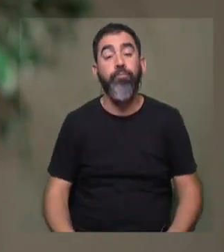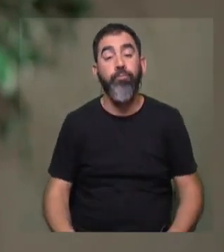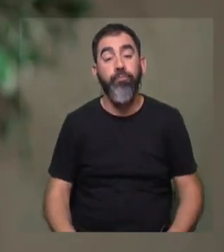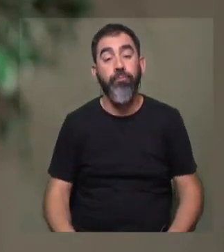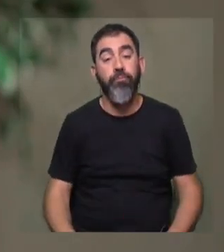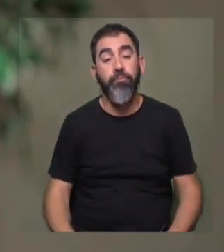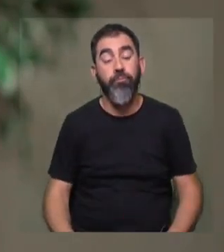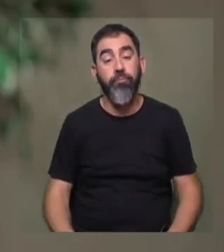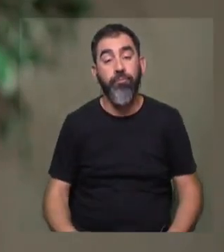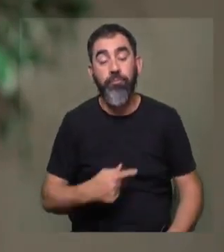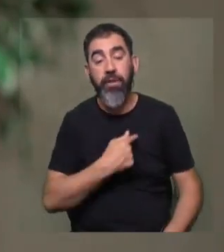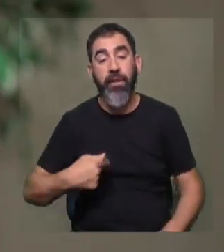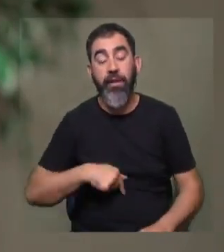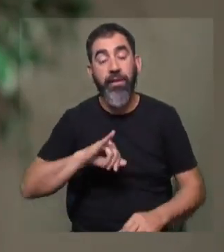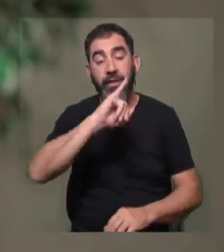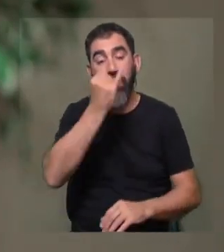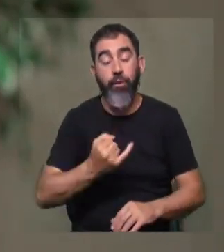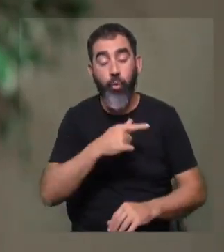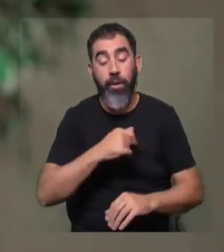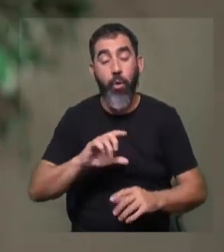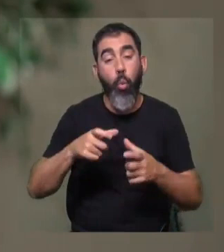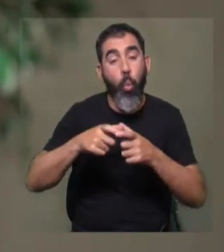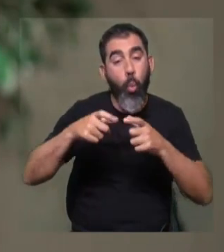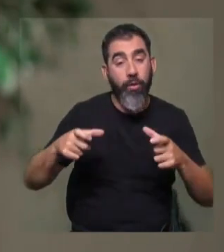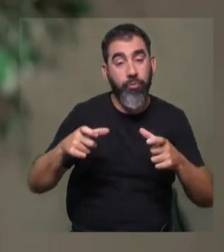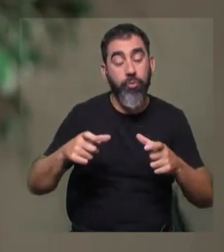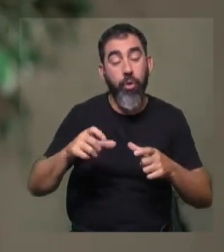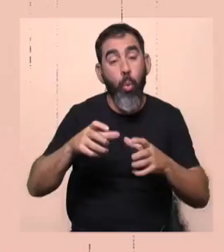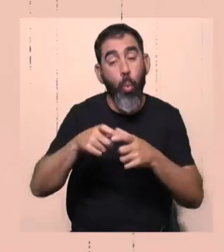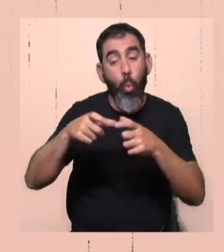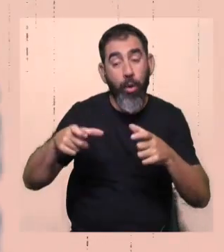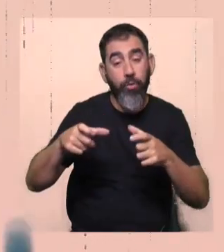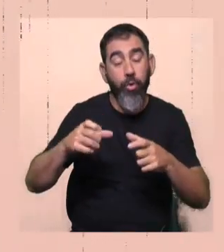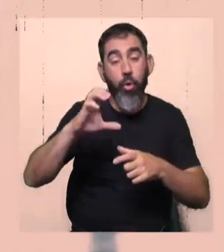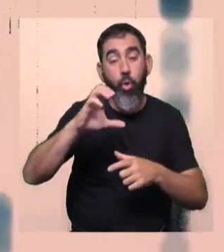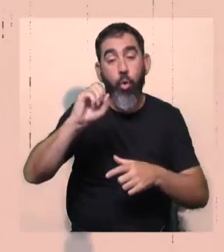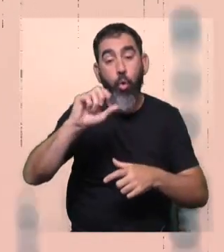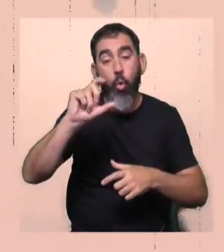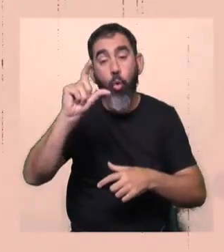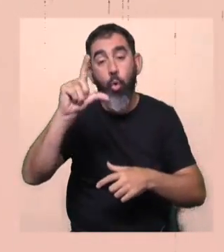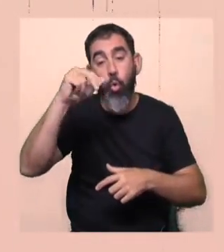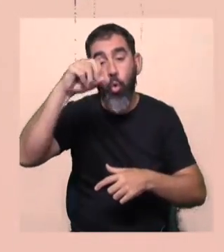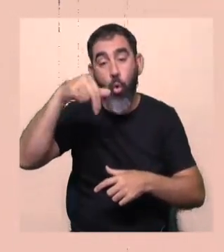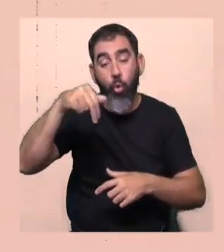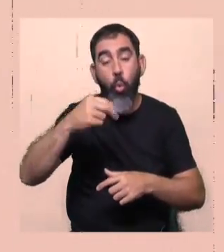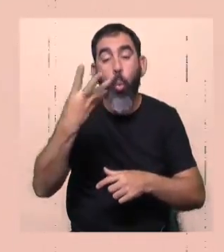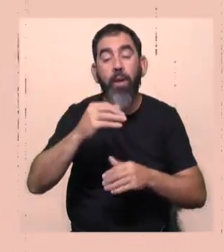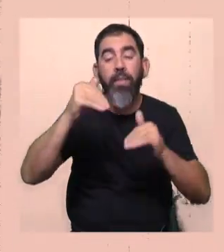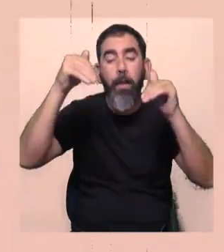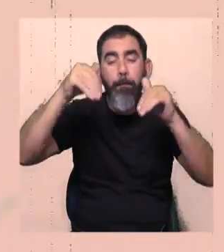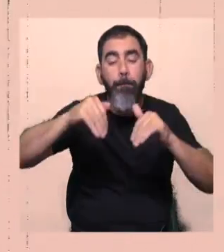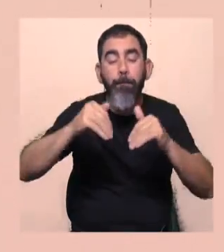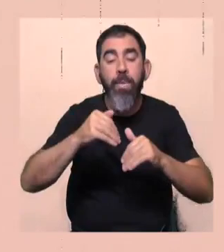en mayor abundancia en el intestino delgado, intestino grueso. En el intestino grueso o en el colon se sabe que hay 40 billones de células